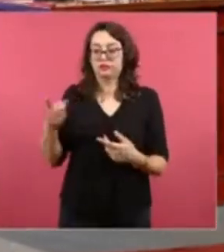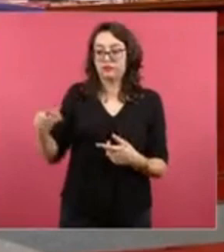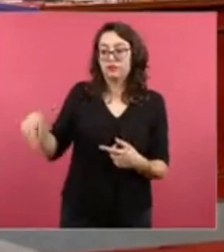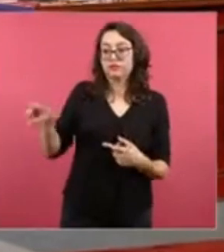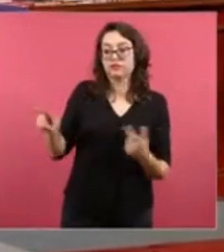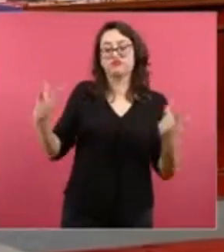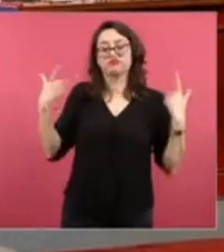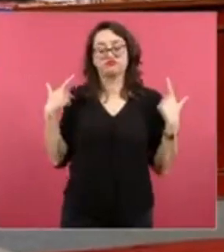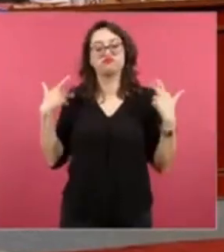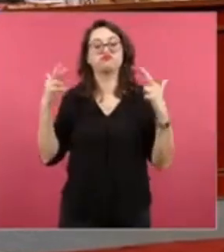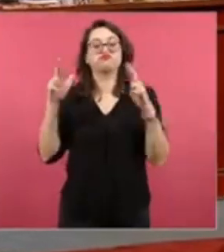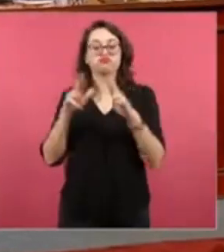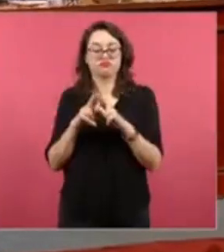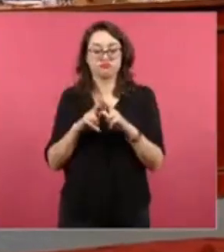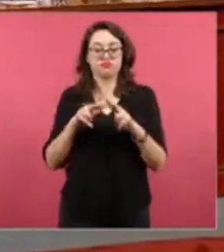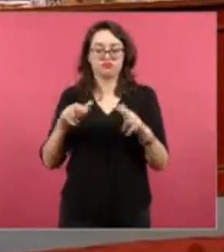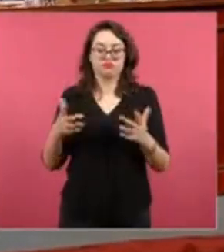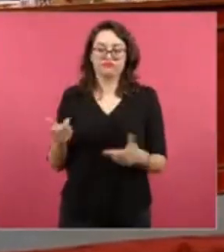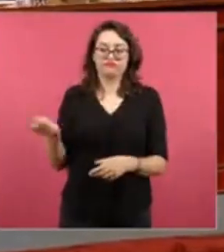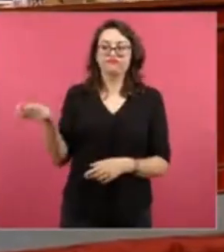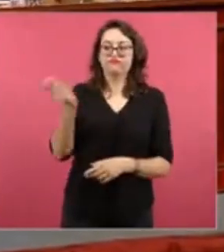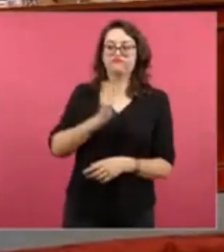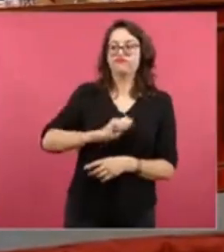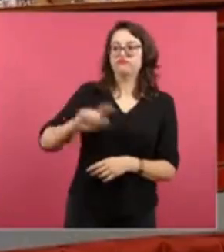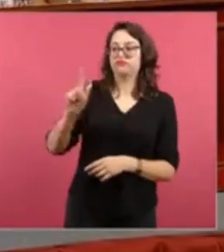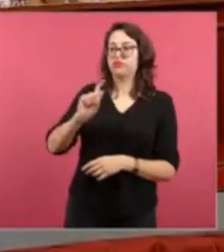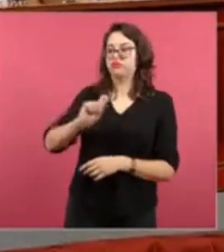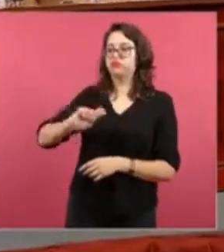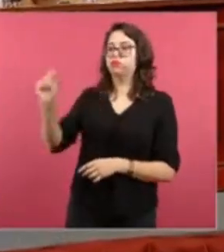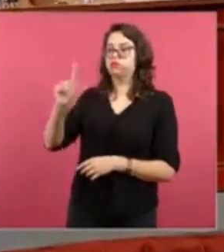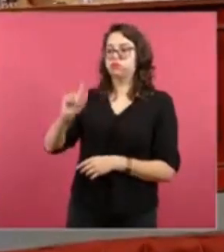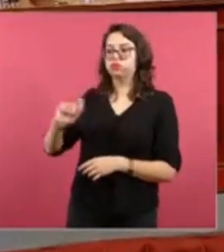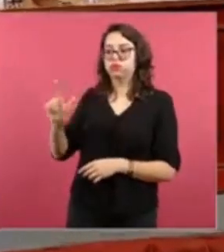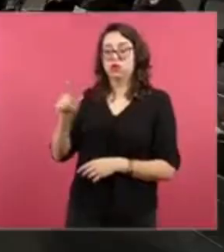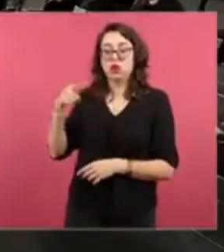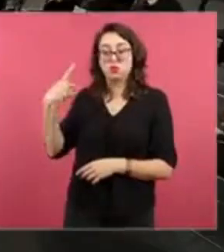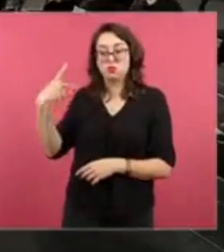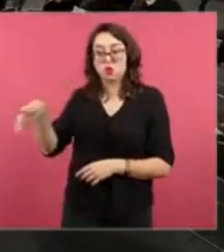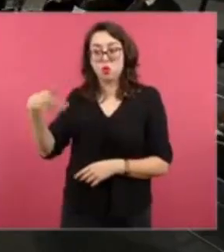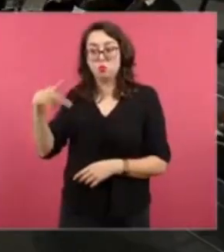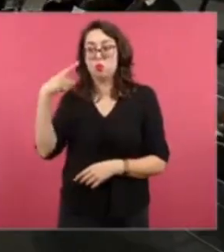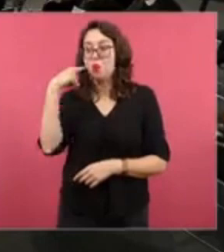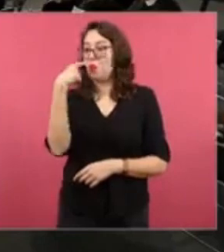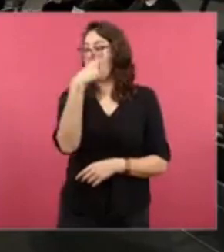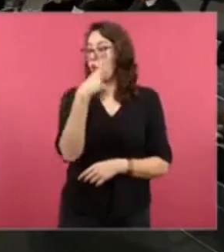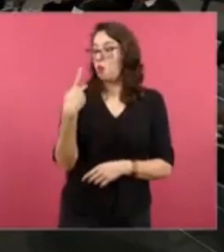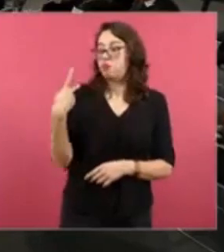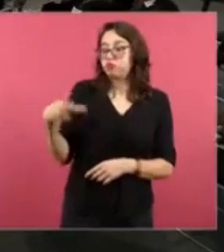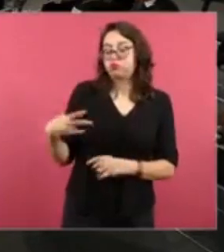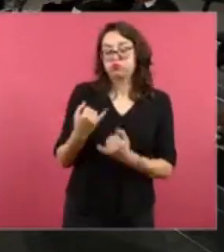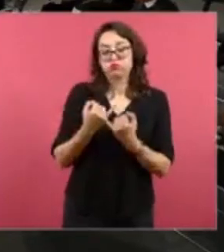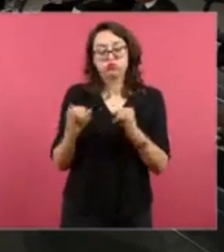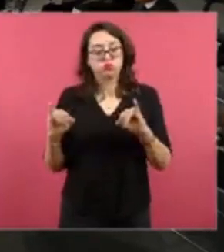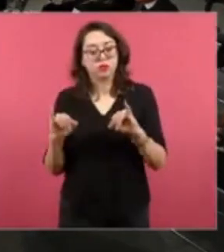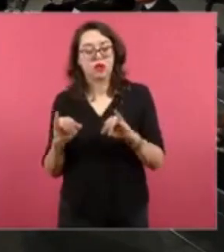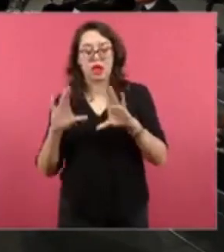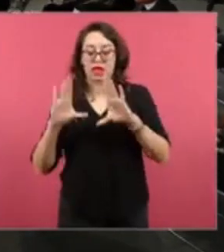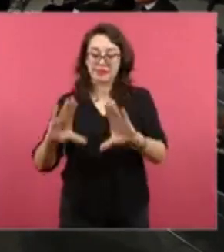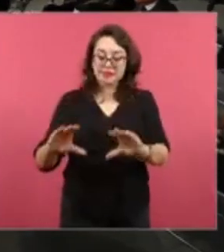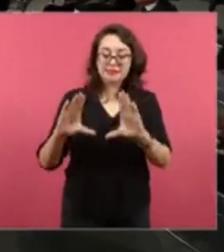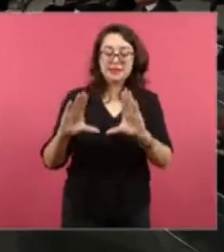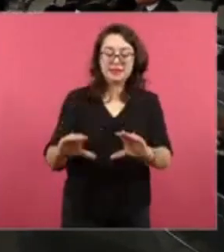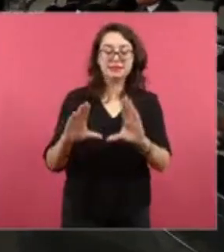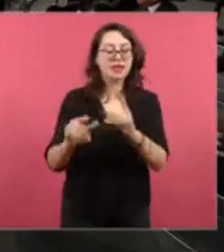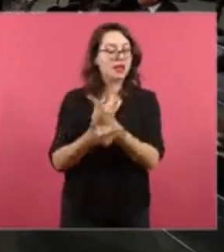actividad docente como una actividad profesional y la autonomía del maestro ante grupo que se pueda seguir